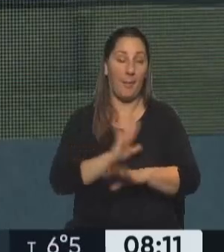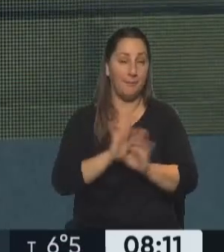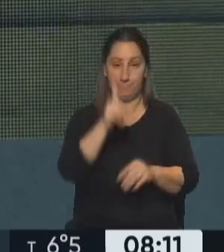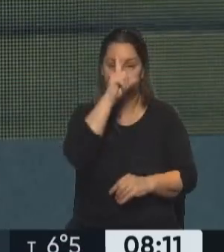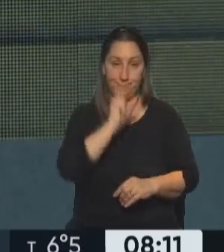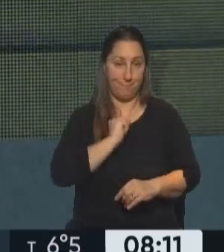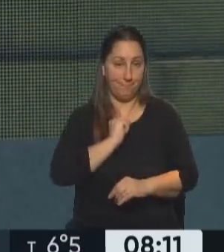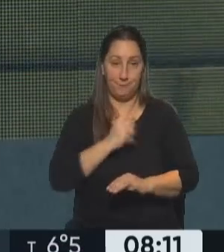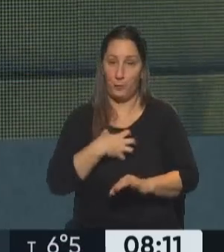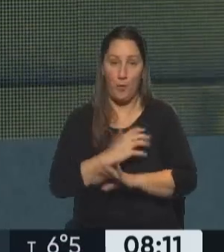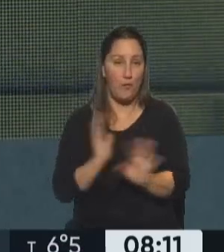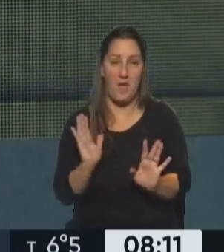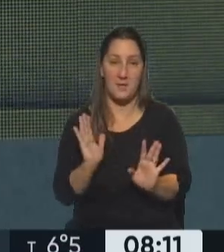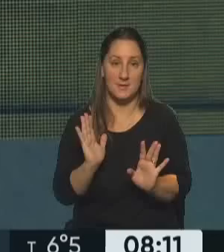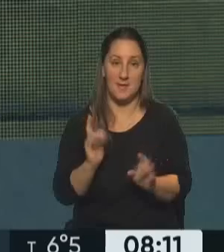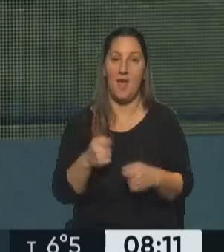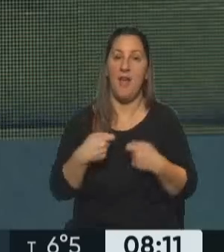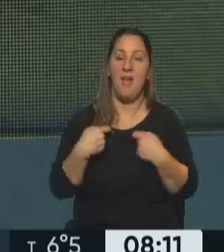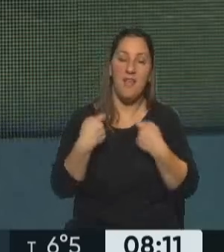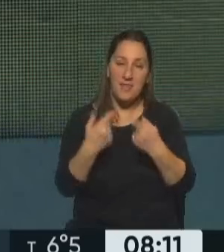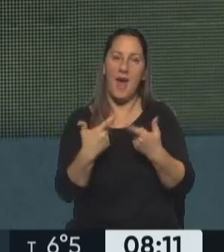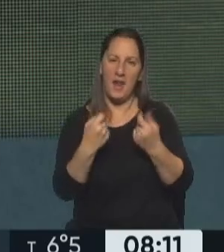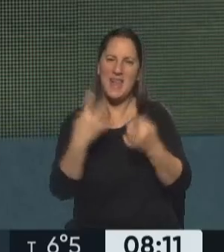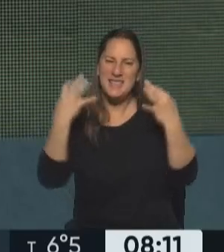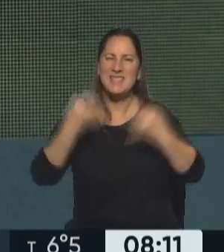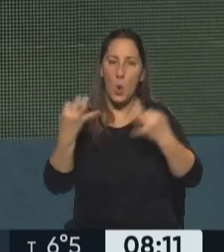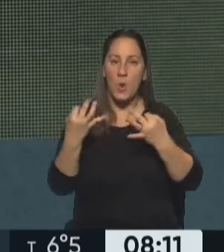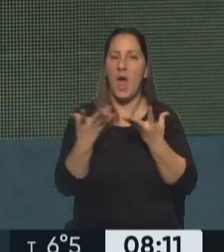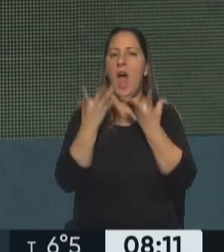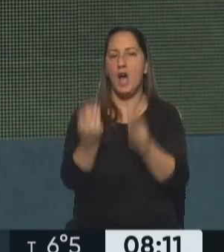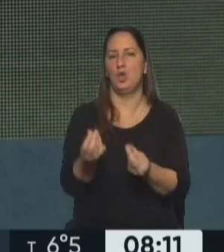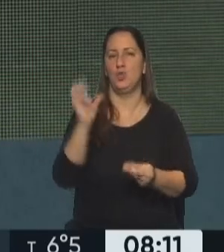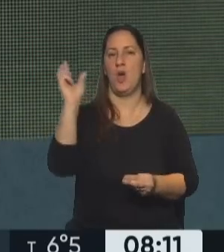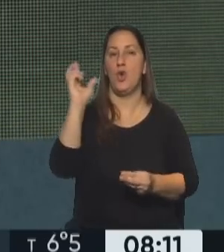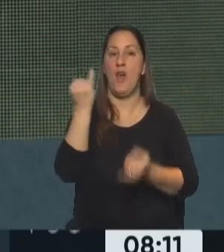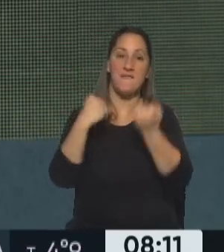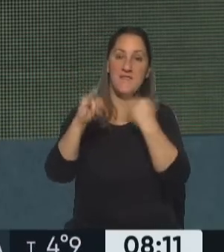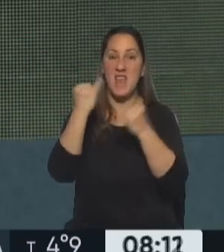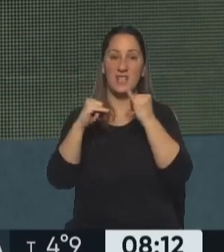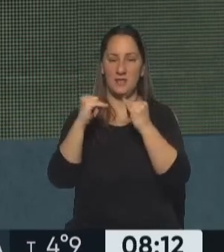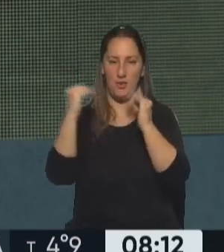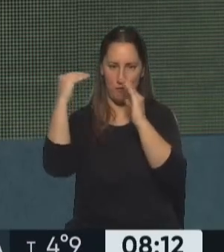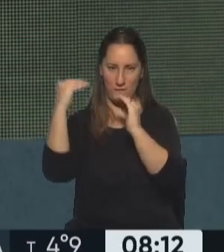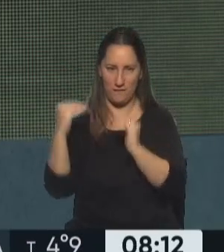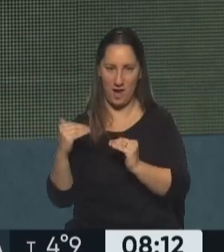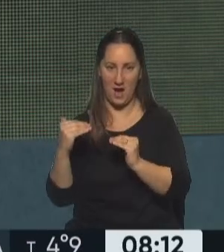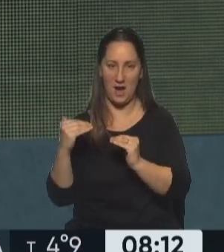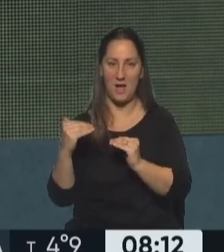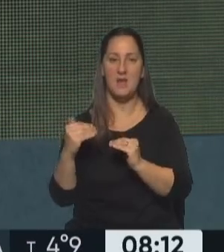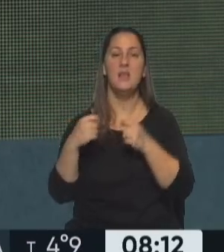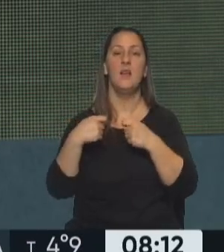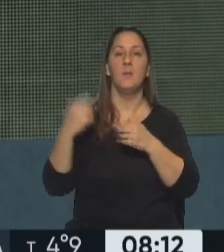dar confianza, certidumbre, te puede ayudar a bajar esos dólares financieros. Por otro lado, también generando